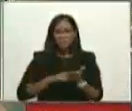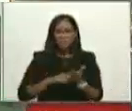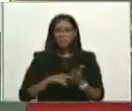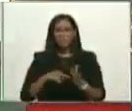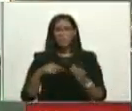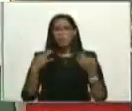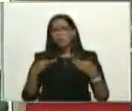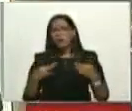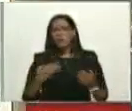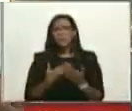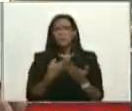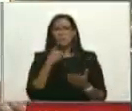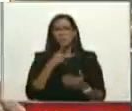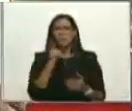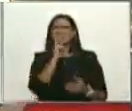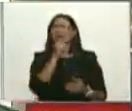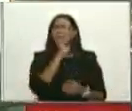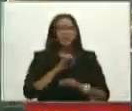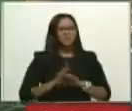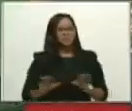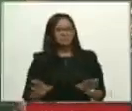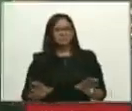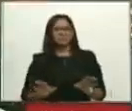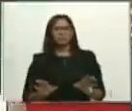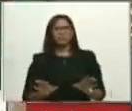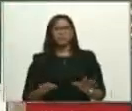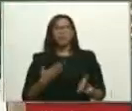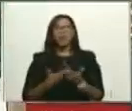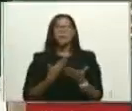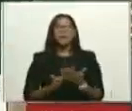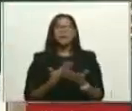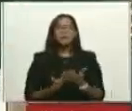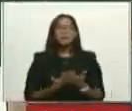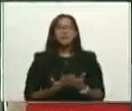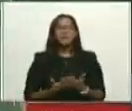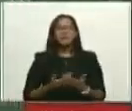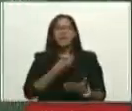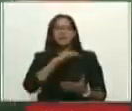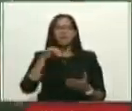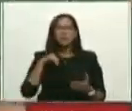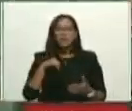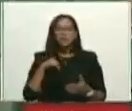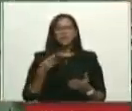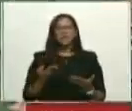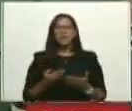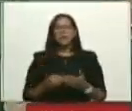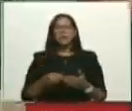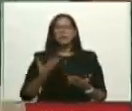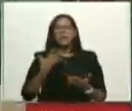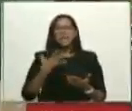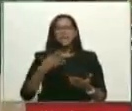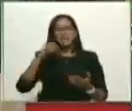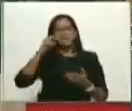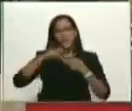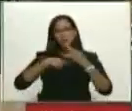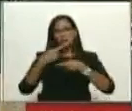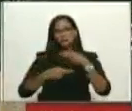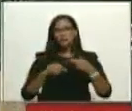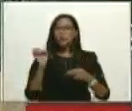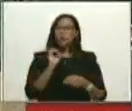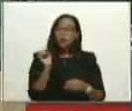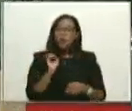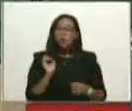políticos. Llámese como se llame, Jacobo, los partidos que tú has militado, marxista-leninistas, o los partidos que